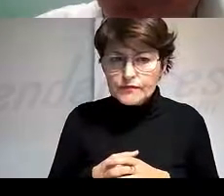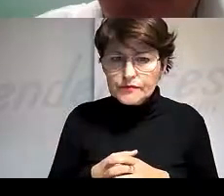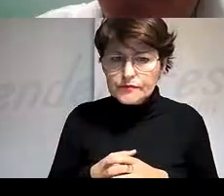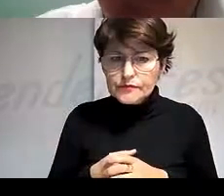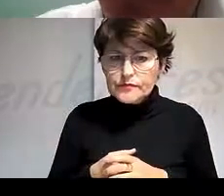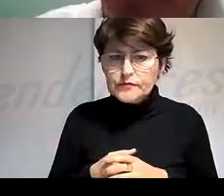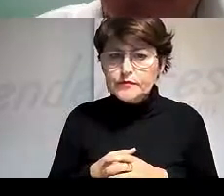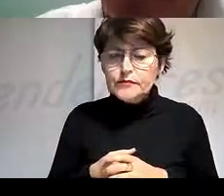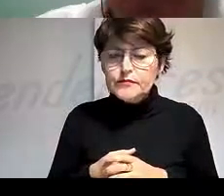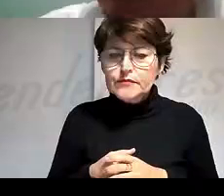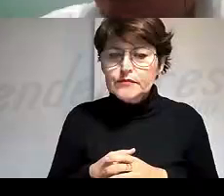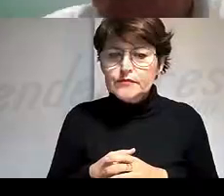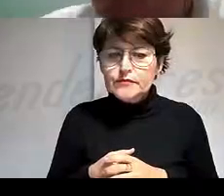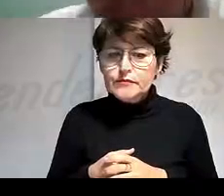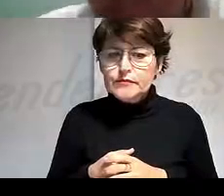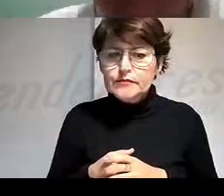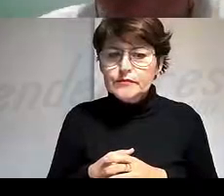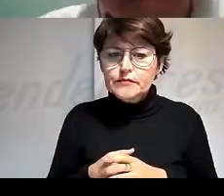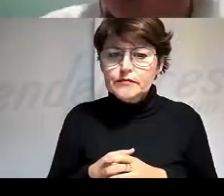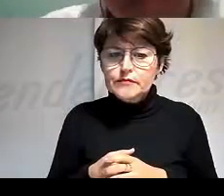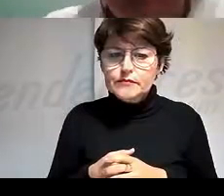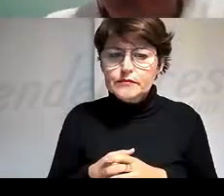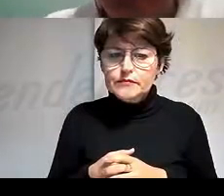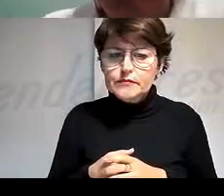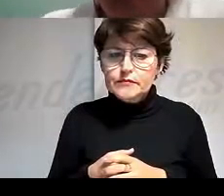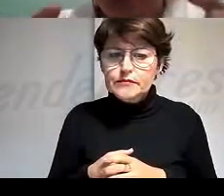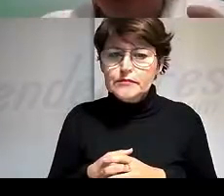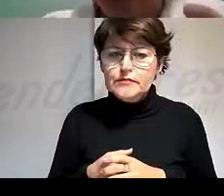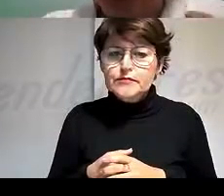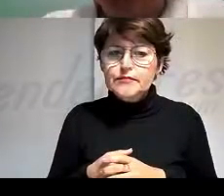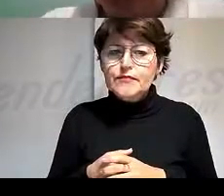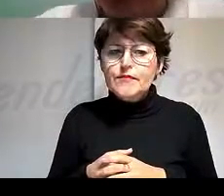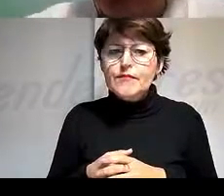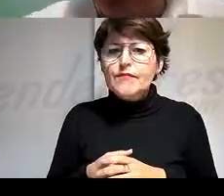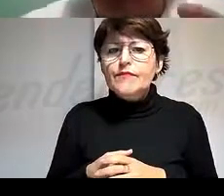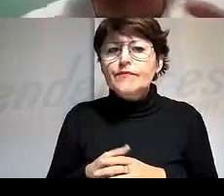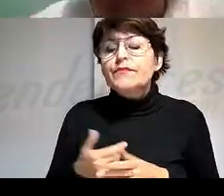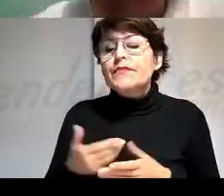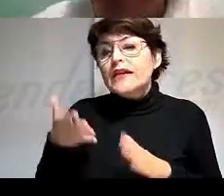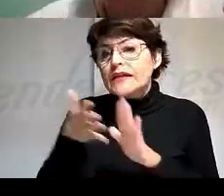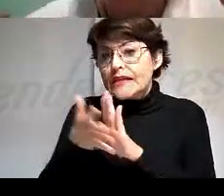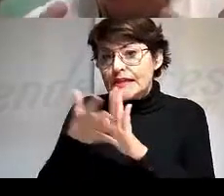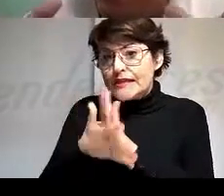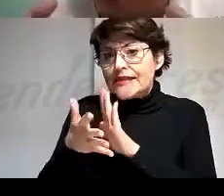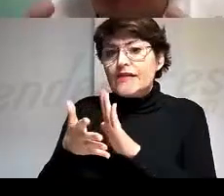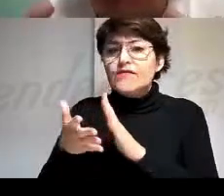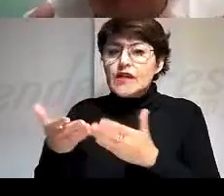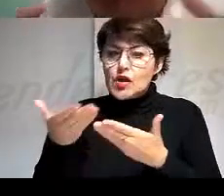venir esencial, nos va a venir muy bien para generar una microbiota base